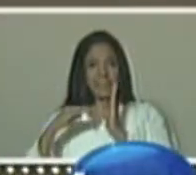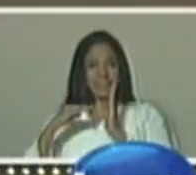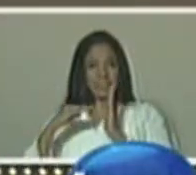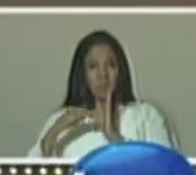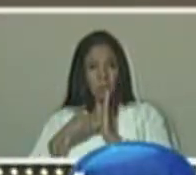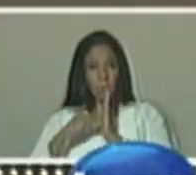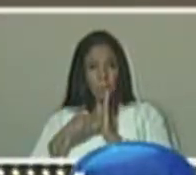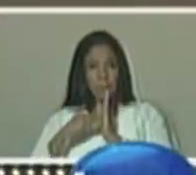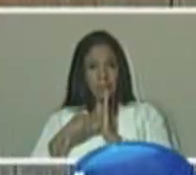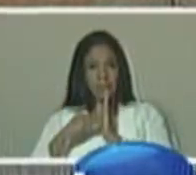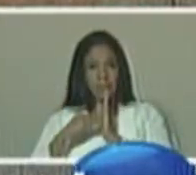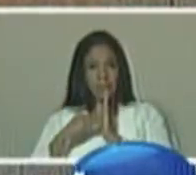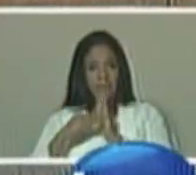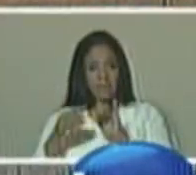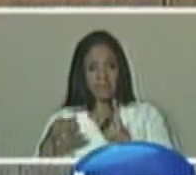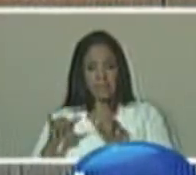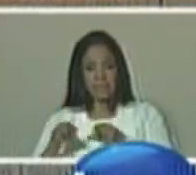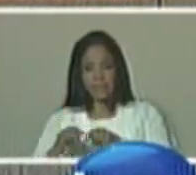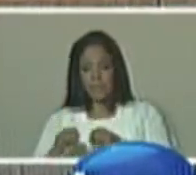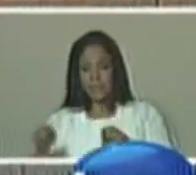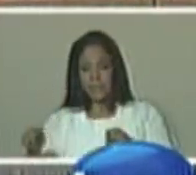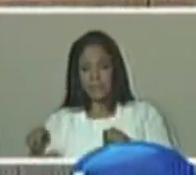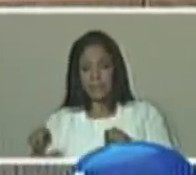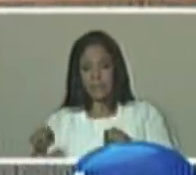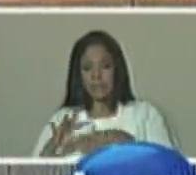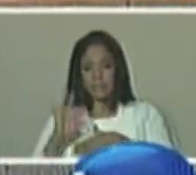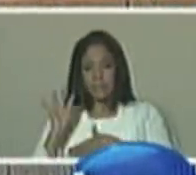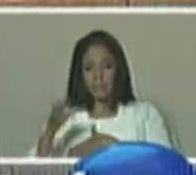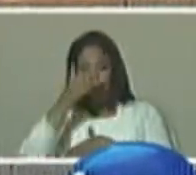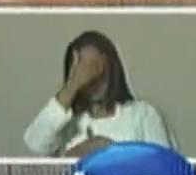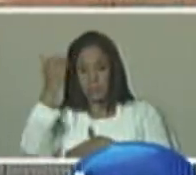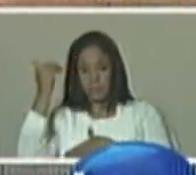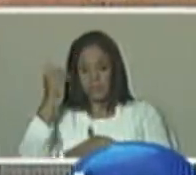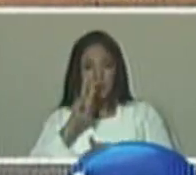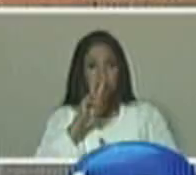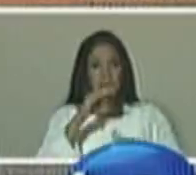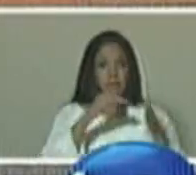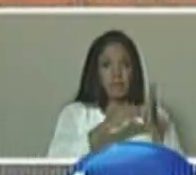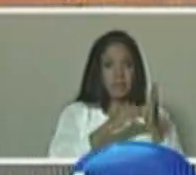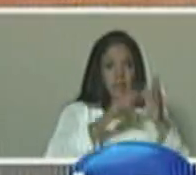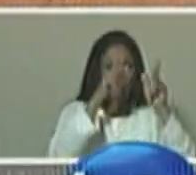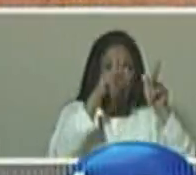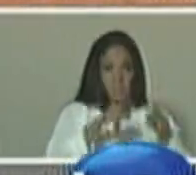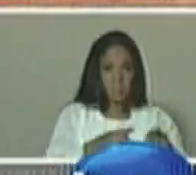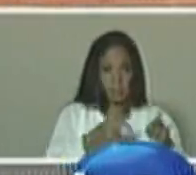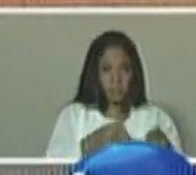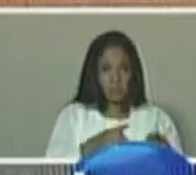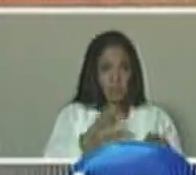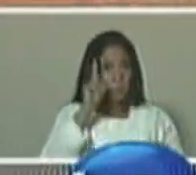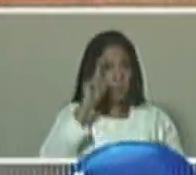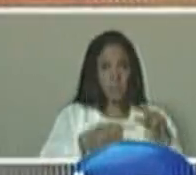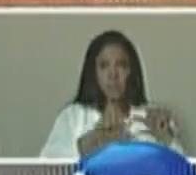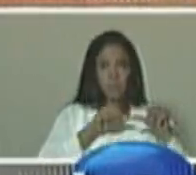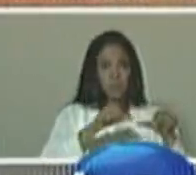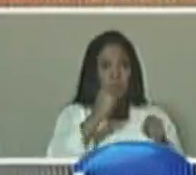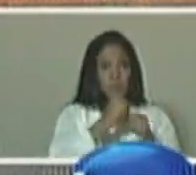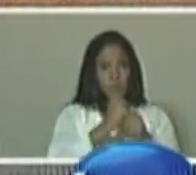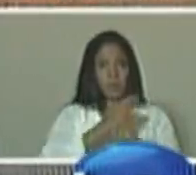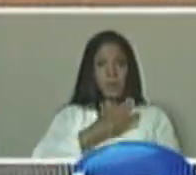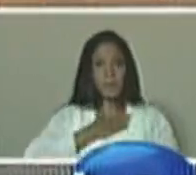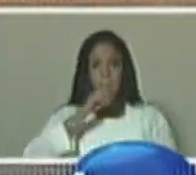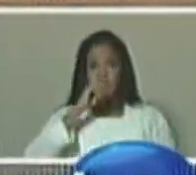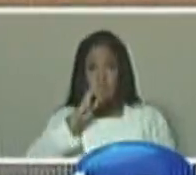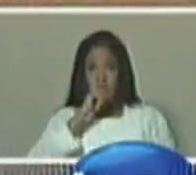sido abandonadas y casi alrededor de 2 mil productores han dejado de producir. Mi padre es